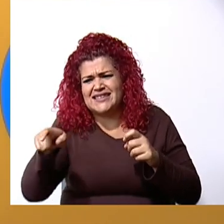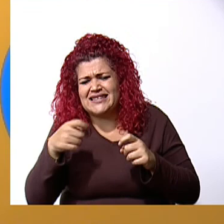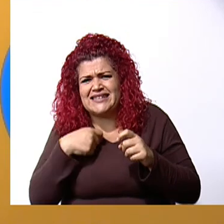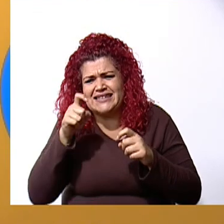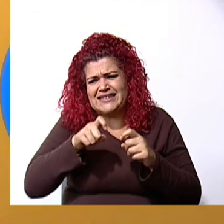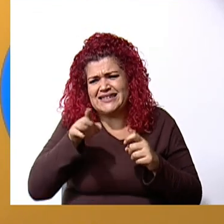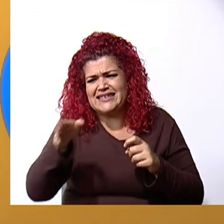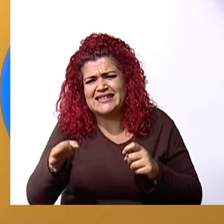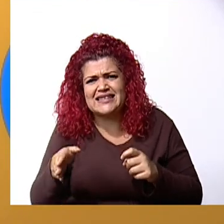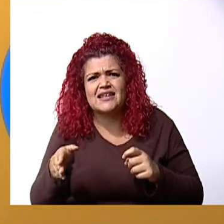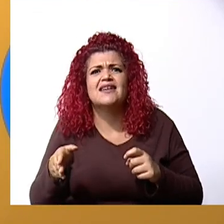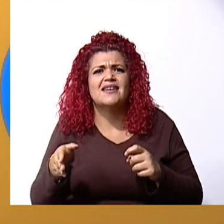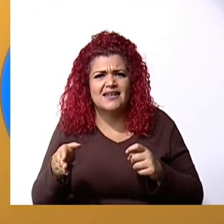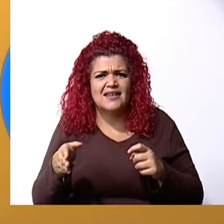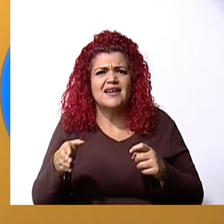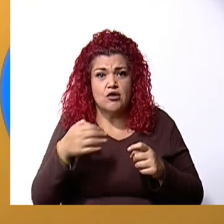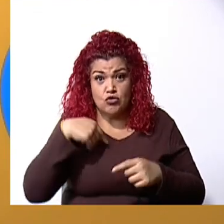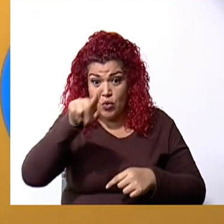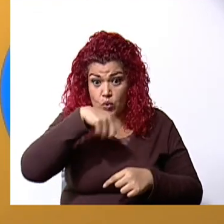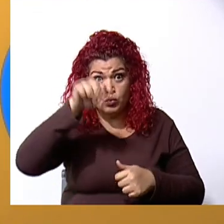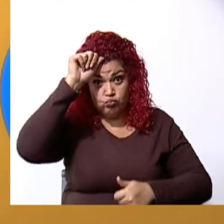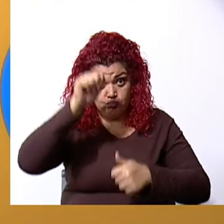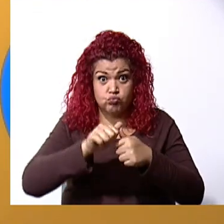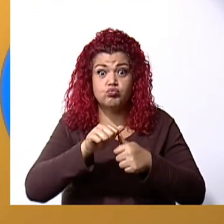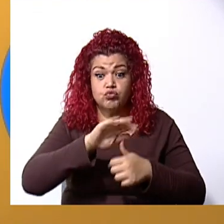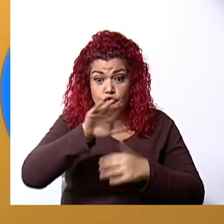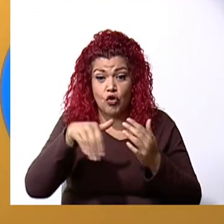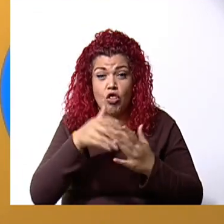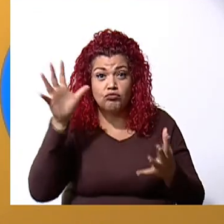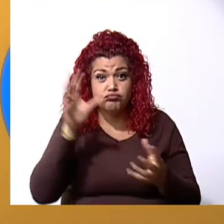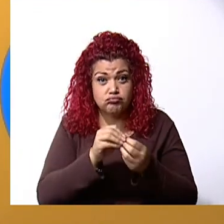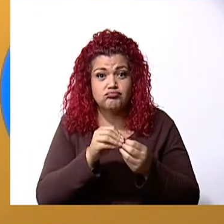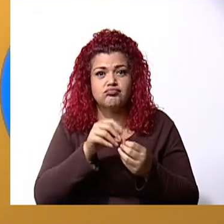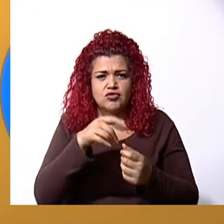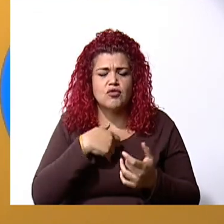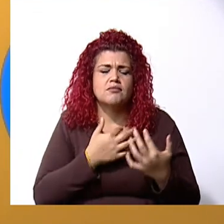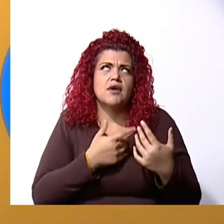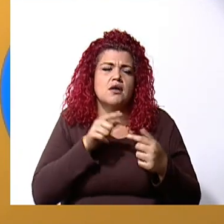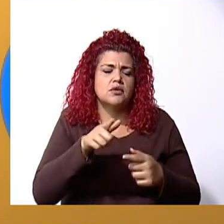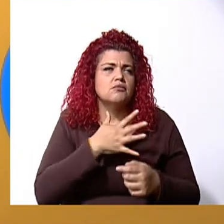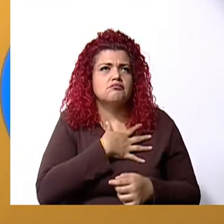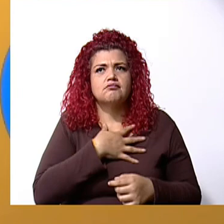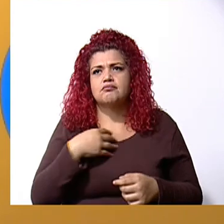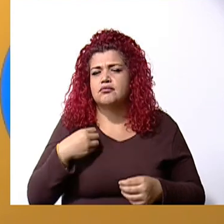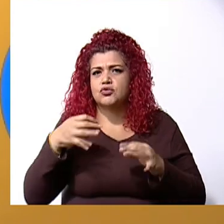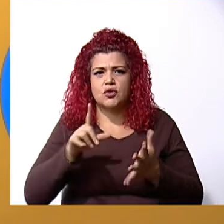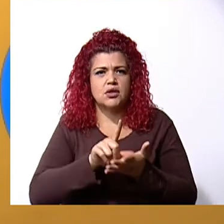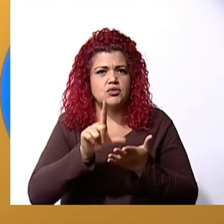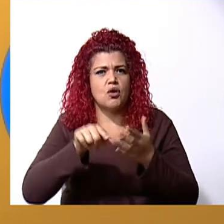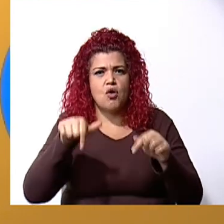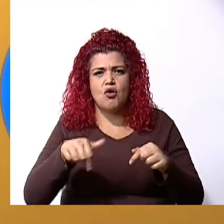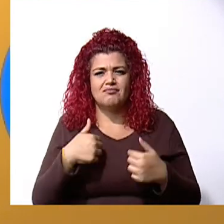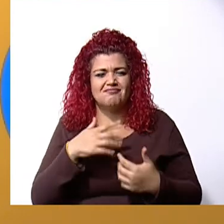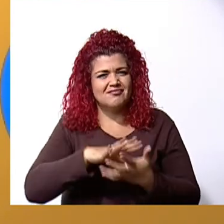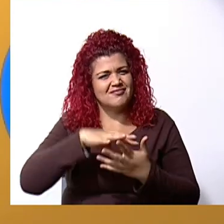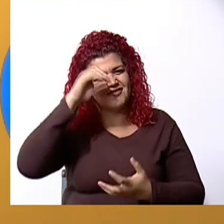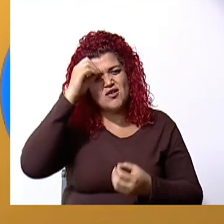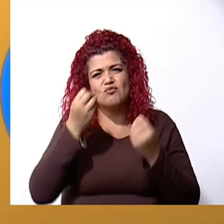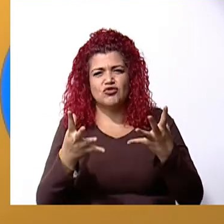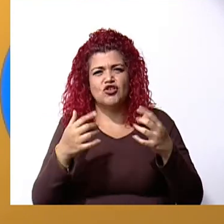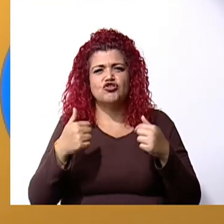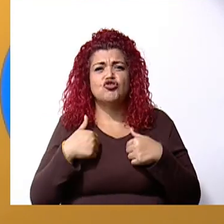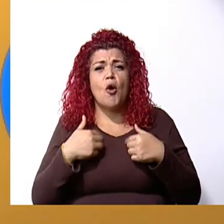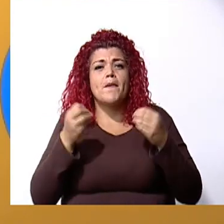¿verdad? Entonces, espero que la lección de hoy les haya gustado y que hayan aprendido bastante. Soy la profesora